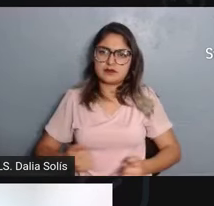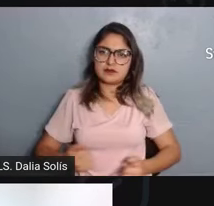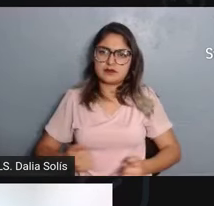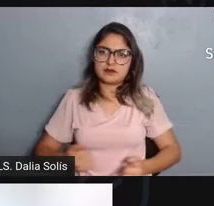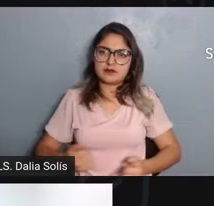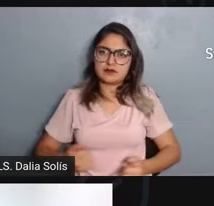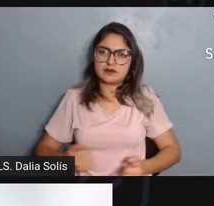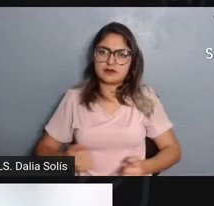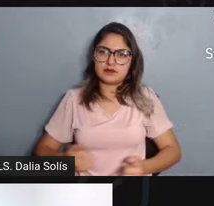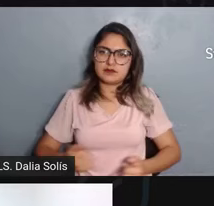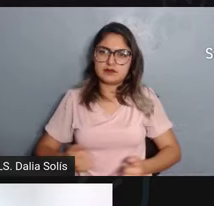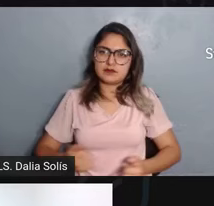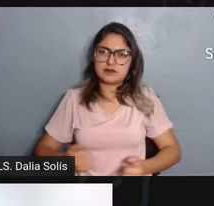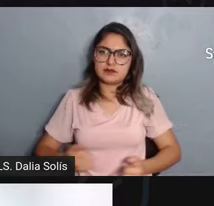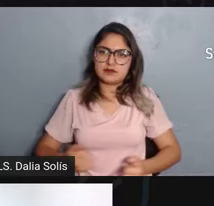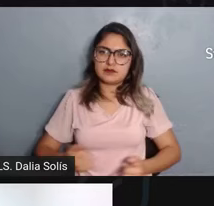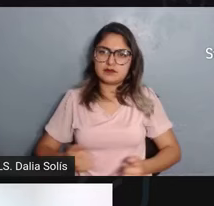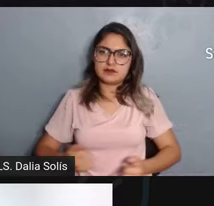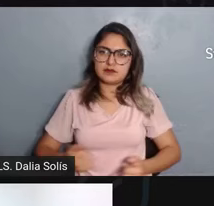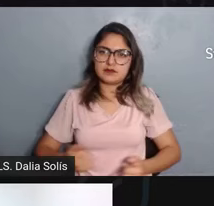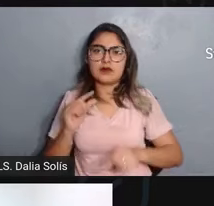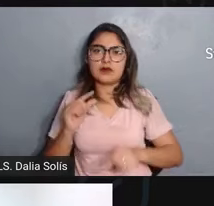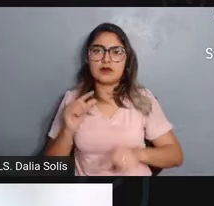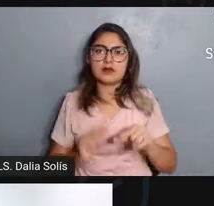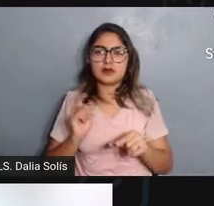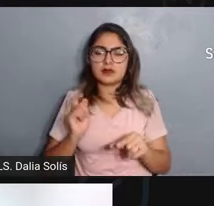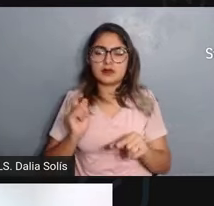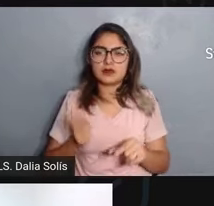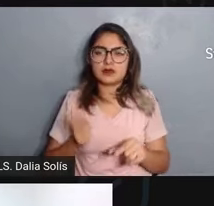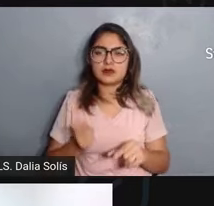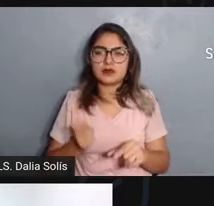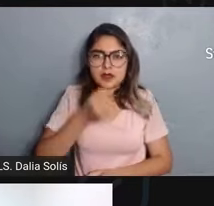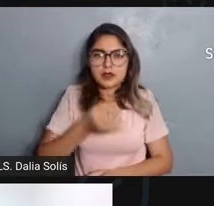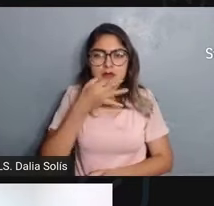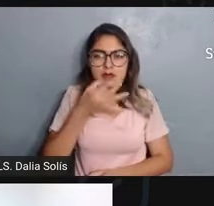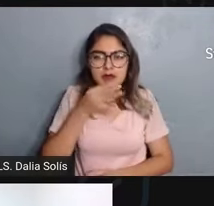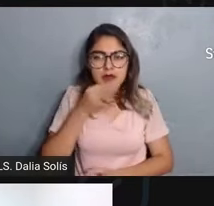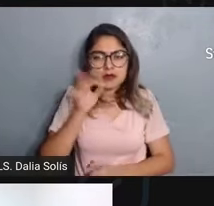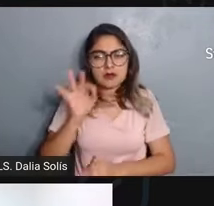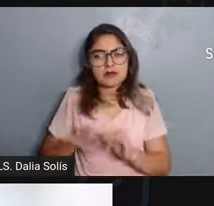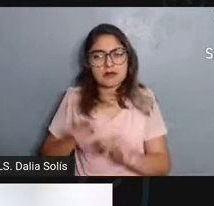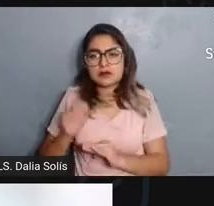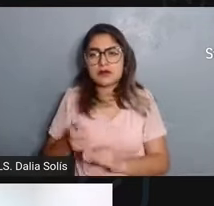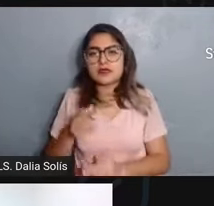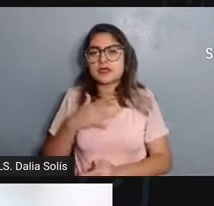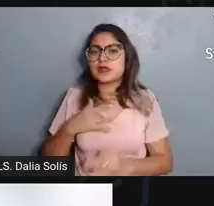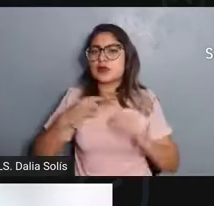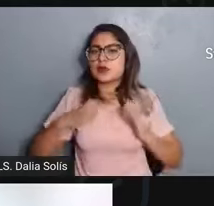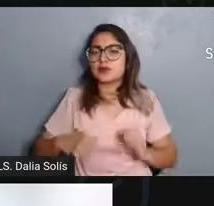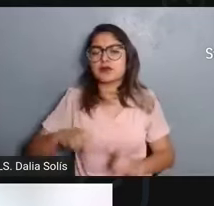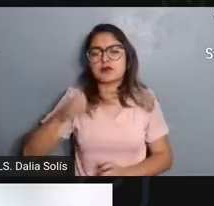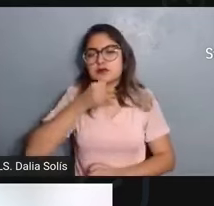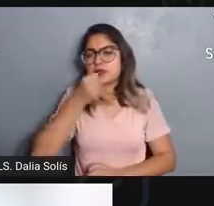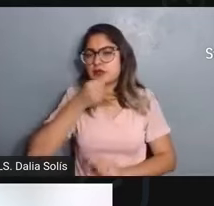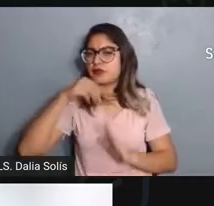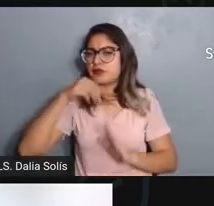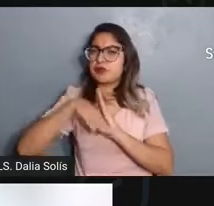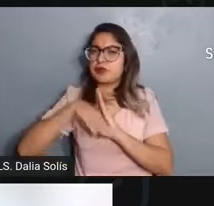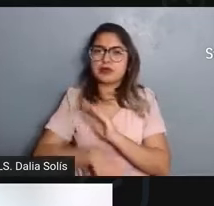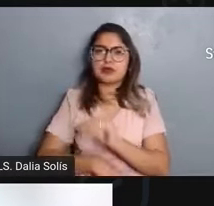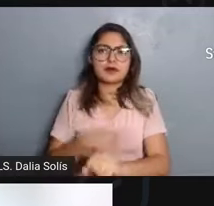el cuerpo envejecido se deteriora, se enferma. Sí, es natural, pues si ya hay un desarrollo, hay